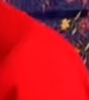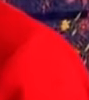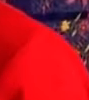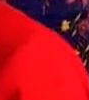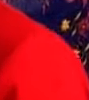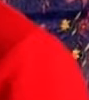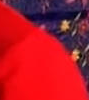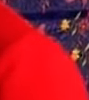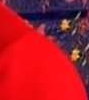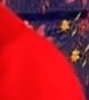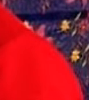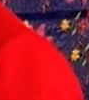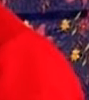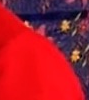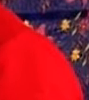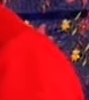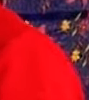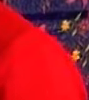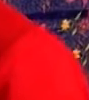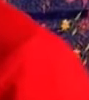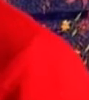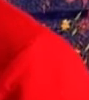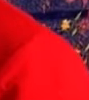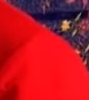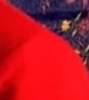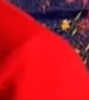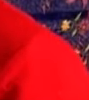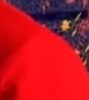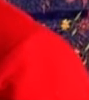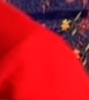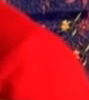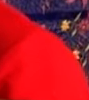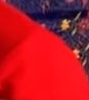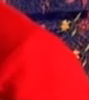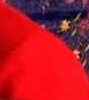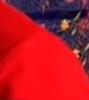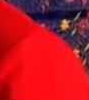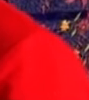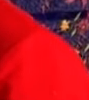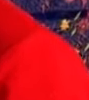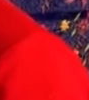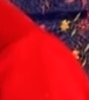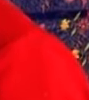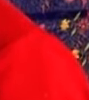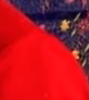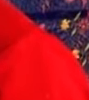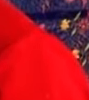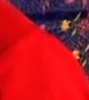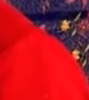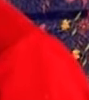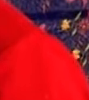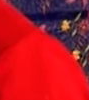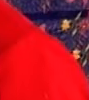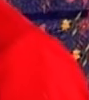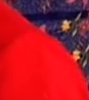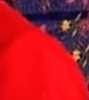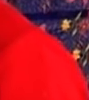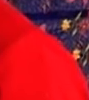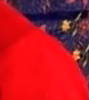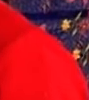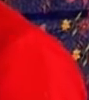que lograras reencontrarte con tu papá y volver a vivir con él. Tu papá está haciendo su trabajo, ahora te toca a ti hacer el